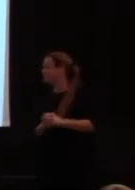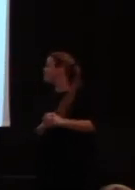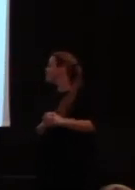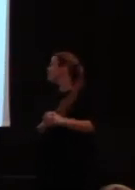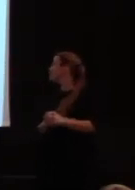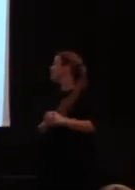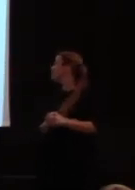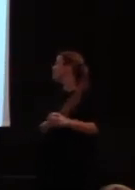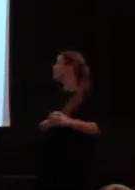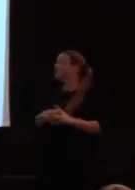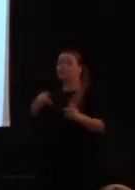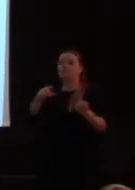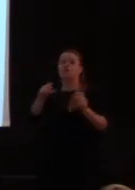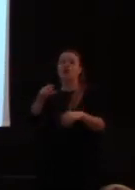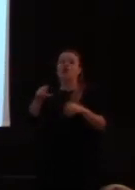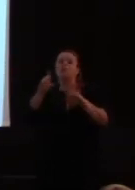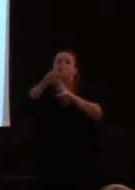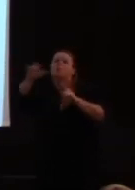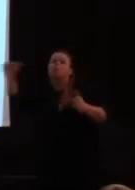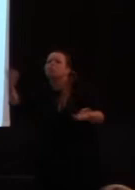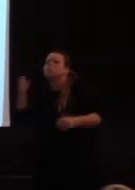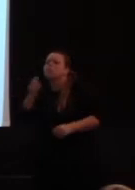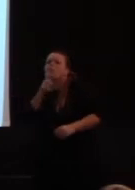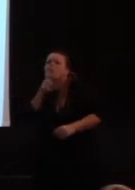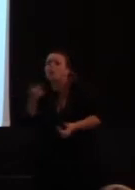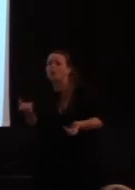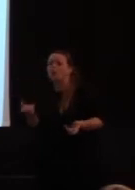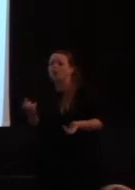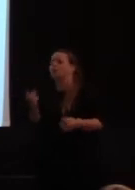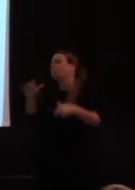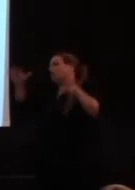¿Cómo la acaba una putoli? ¿Cómo?